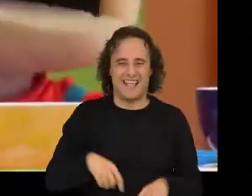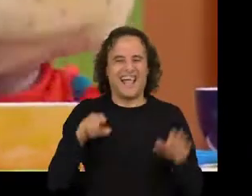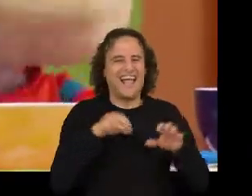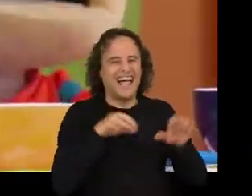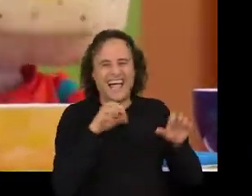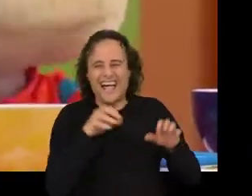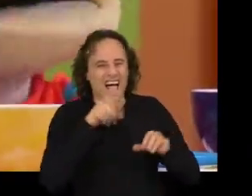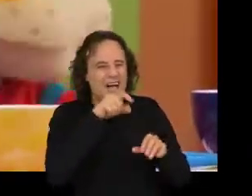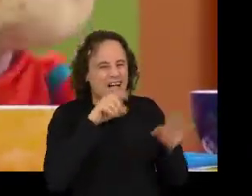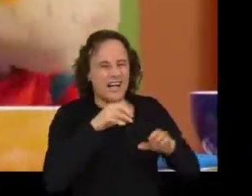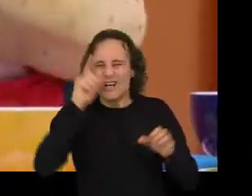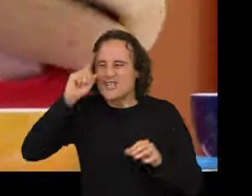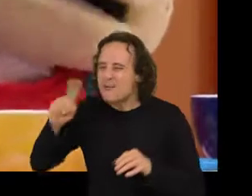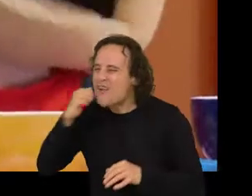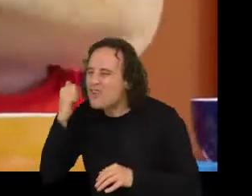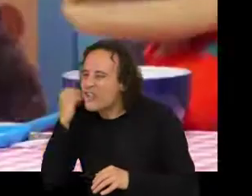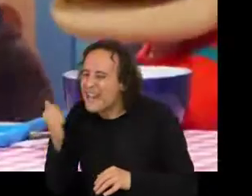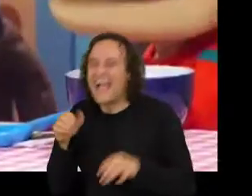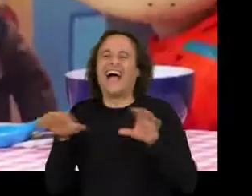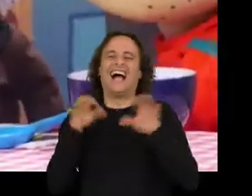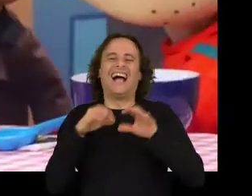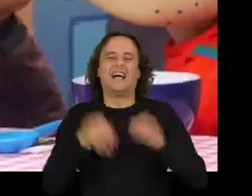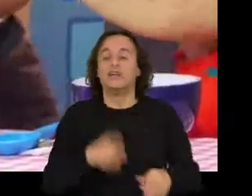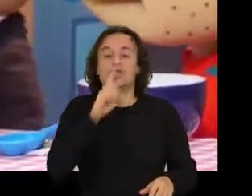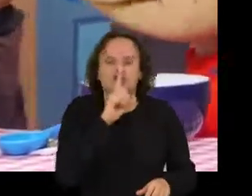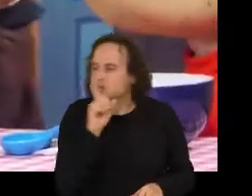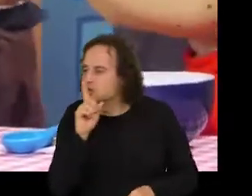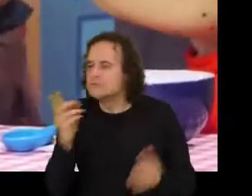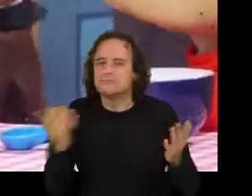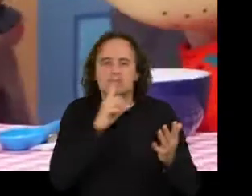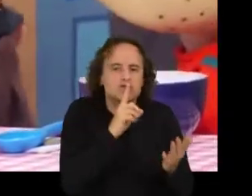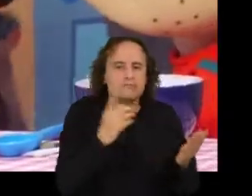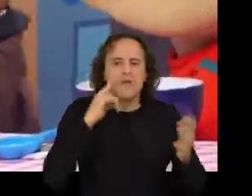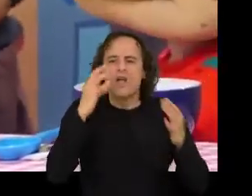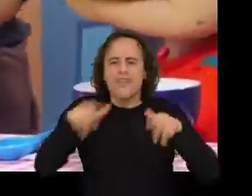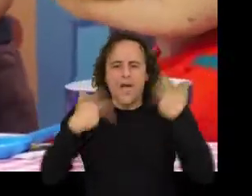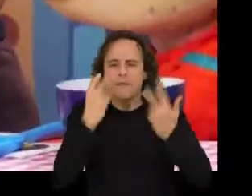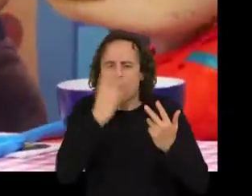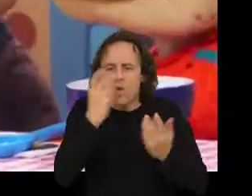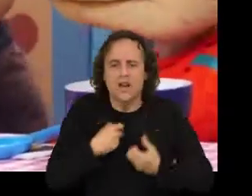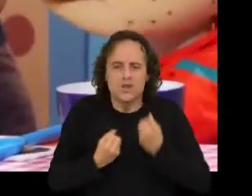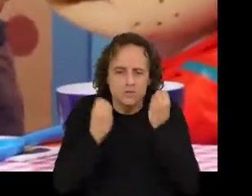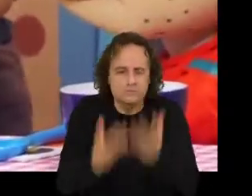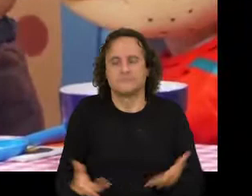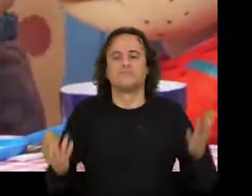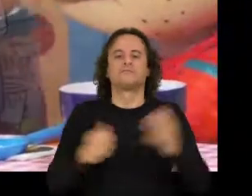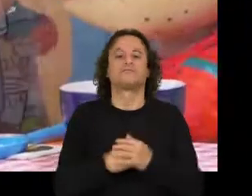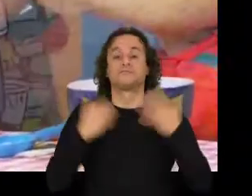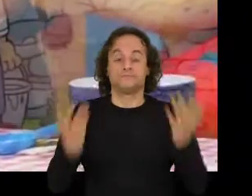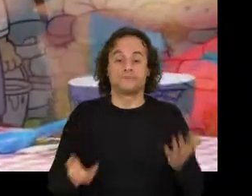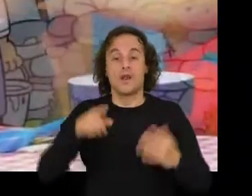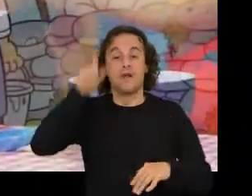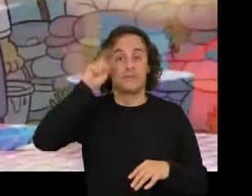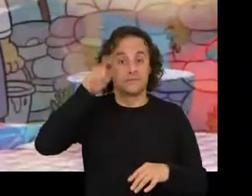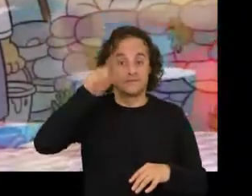o papagallo da túa veciña non sabe falar ruso. ¡Calade! Deixademe contar o conto. O